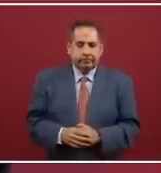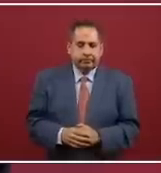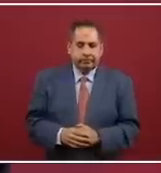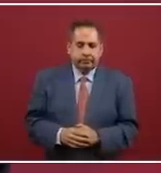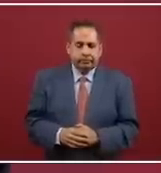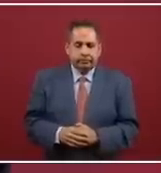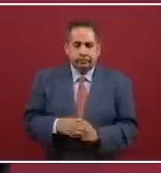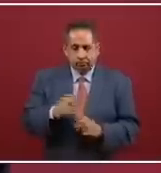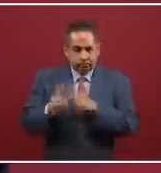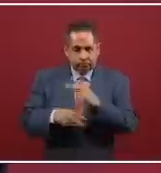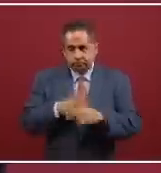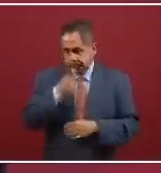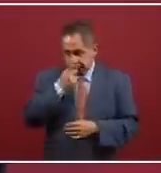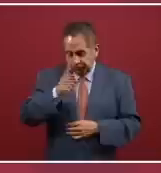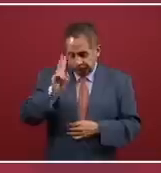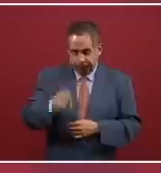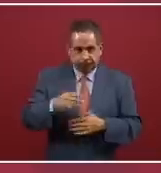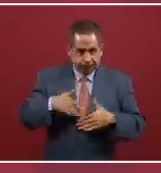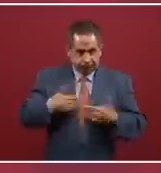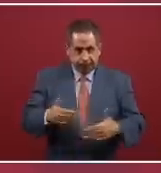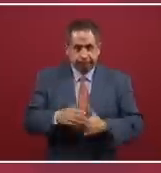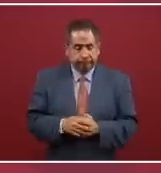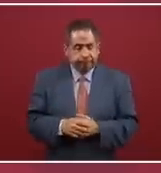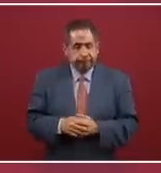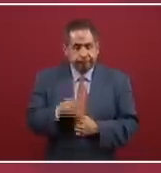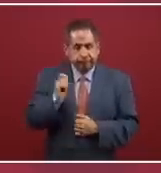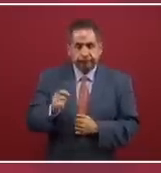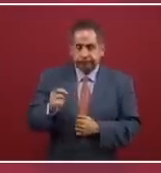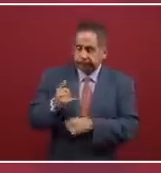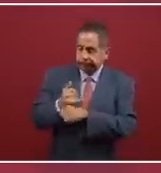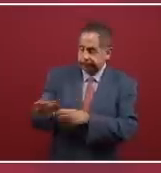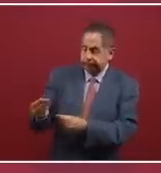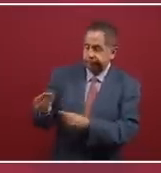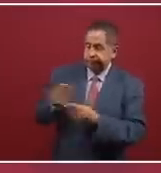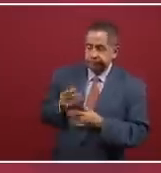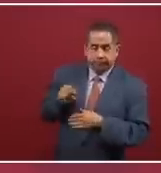y decirles algo que me informó